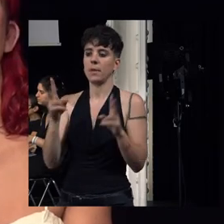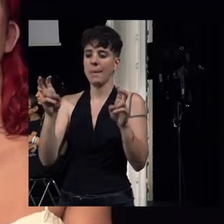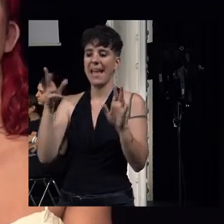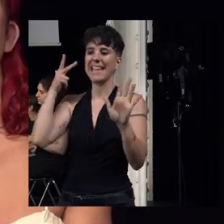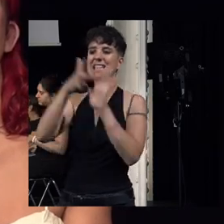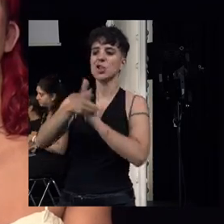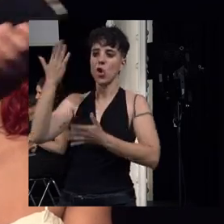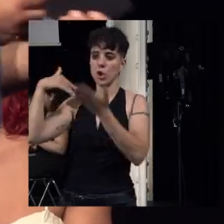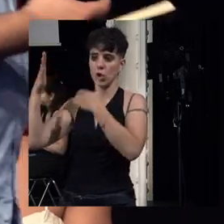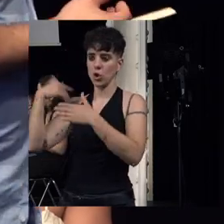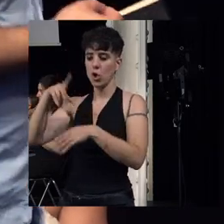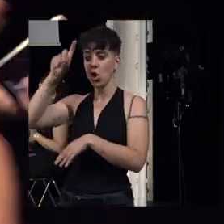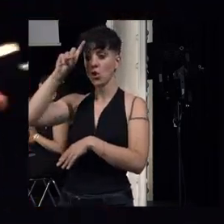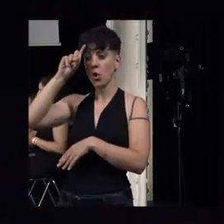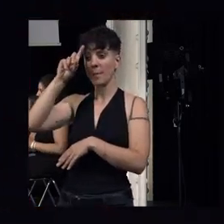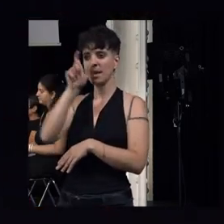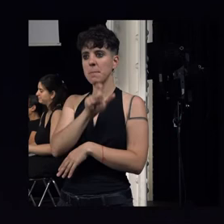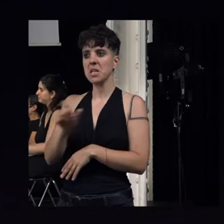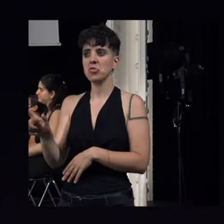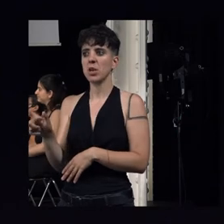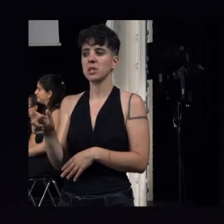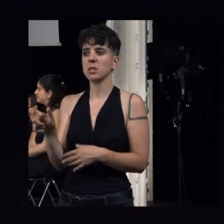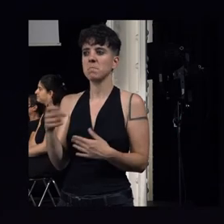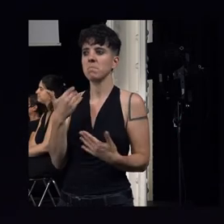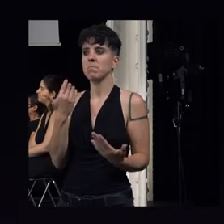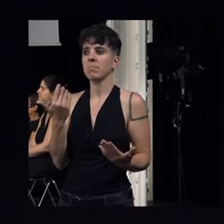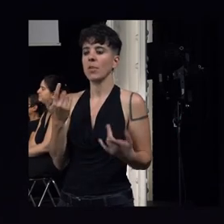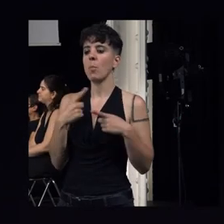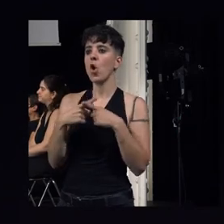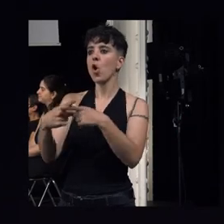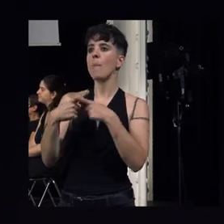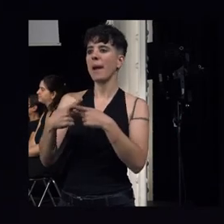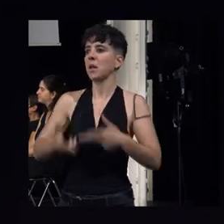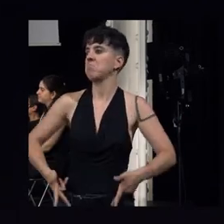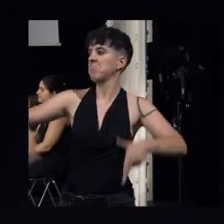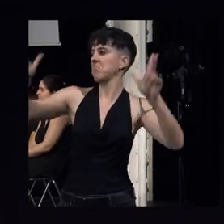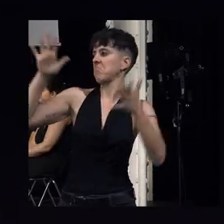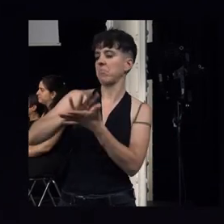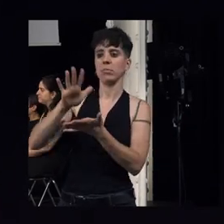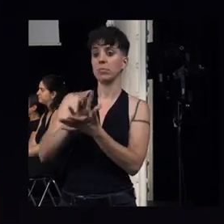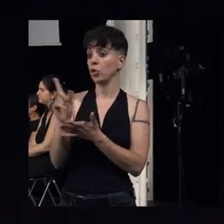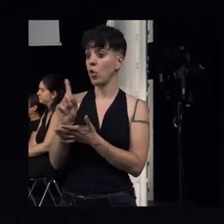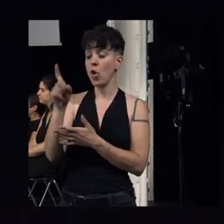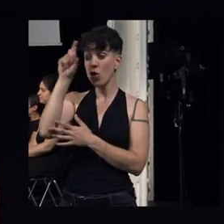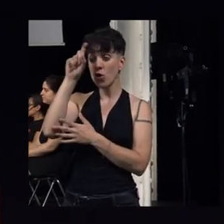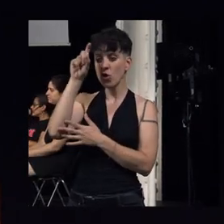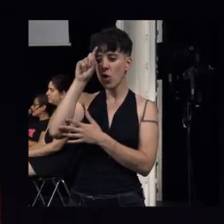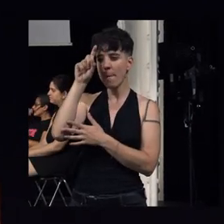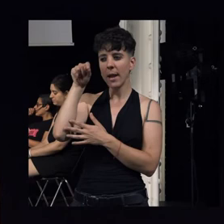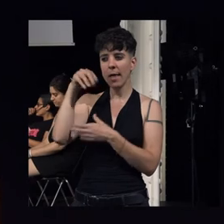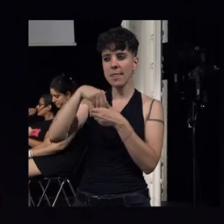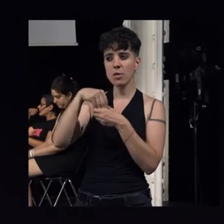histórico. Los nombres de las personas no eran algo que se compartía libremente. Nuestro nombre tenía un